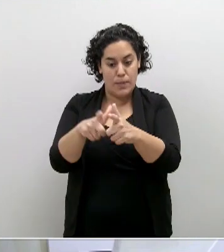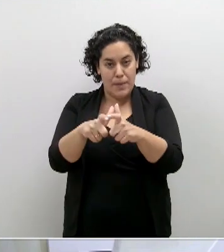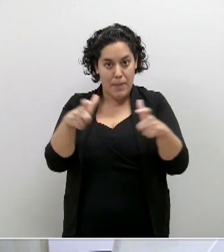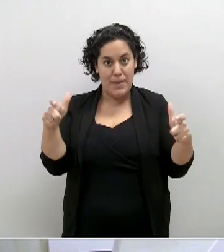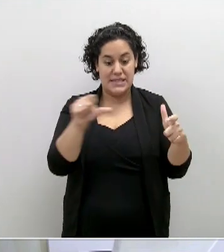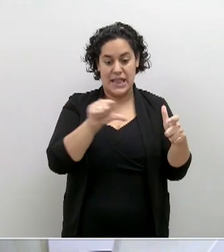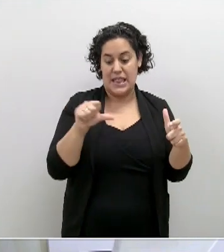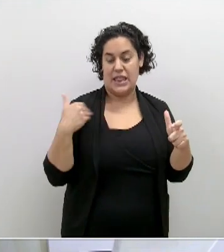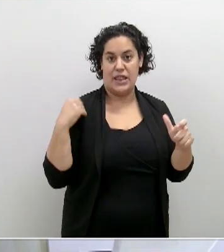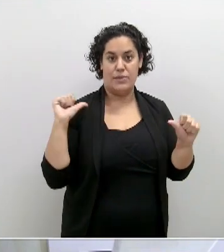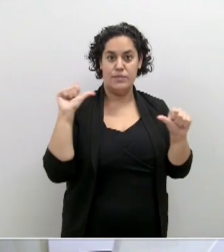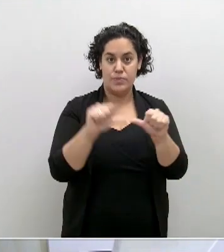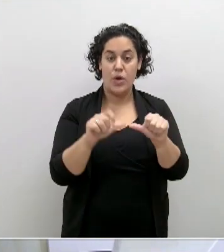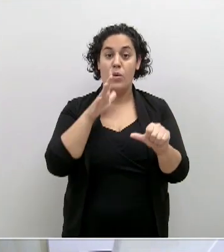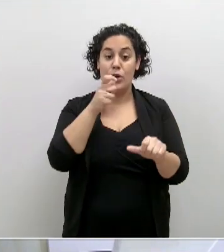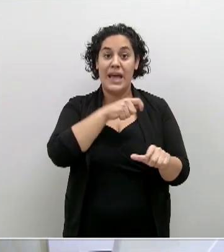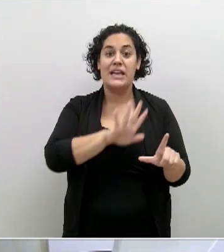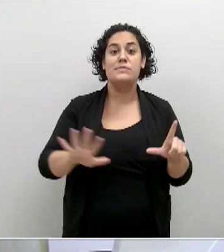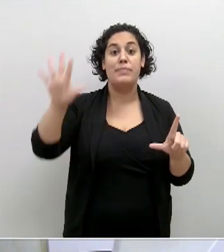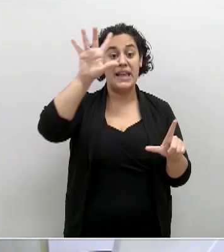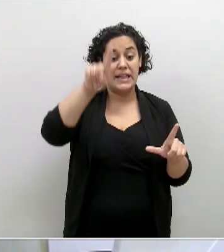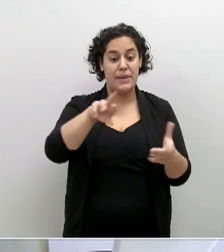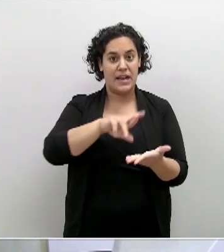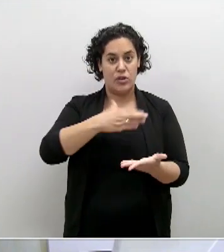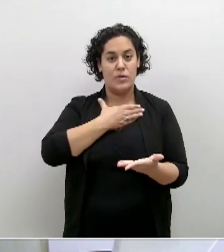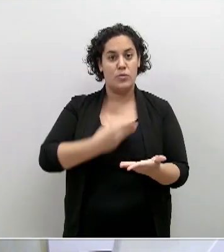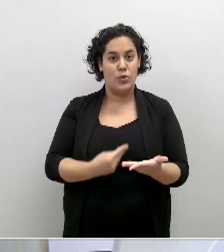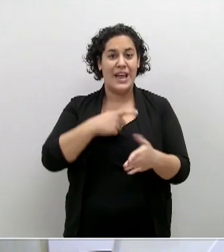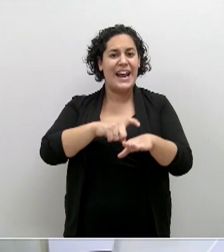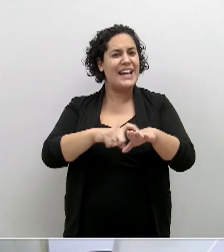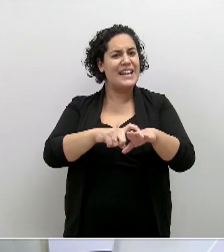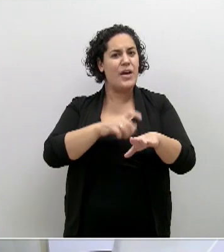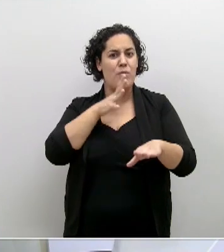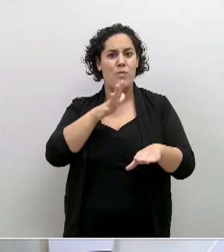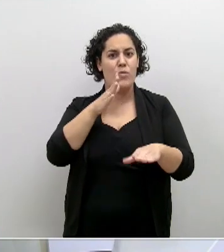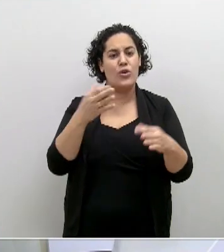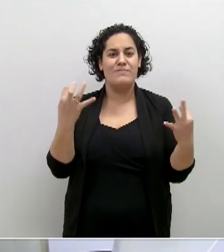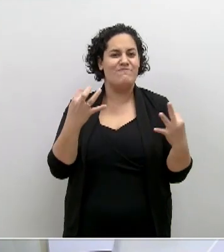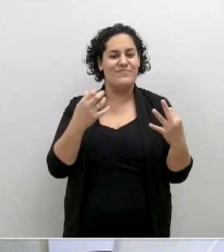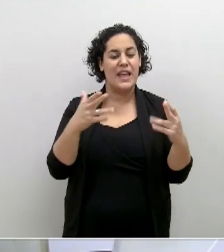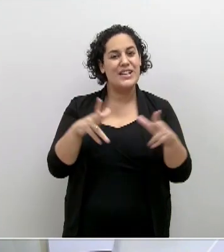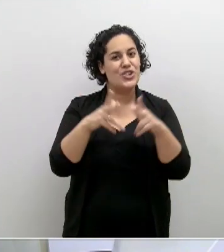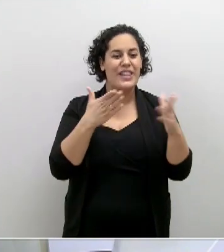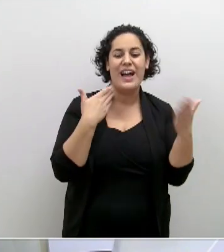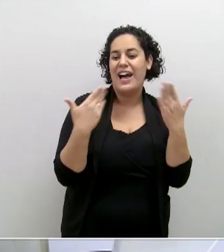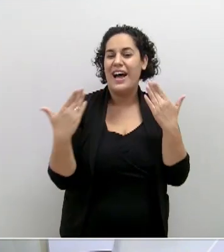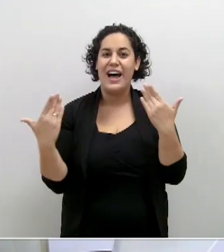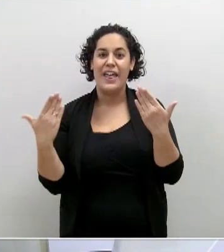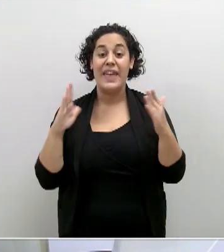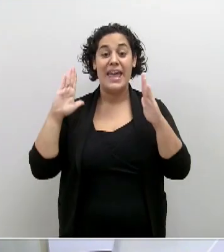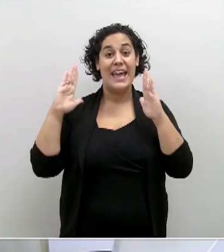diciendo reiteradamente, España y la región de Murcia se caracteriza por esa interacción entre las diferentes